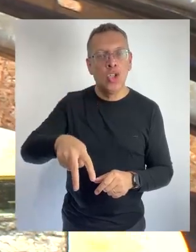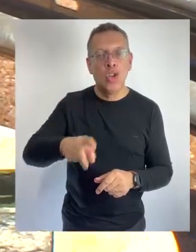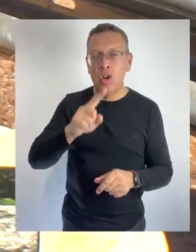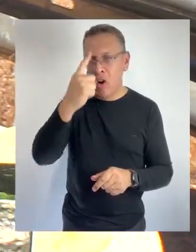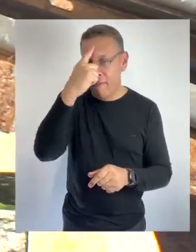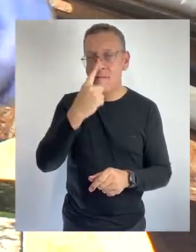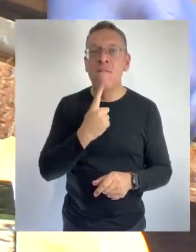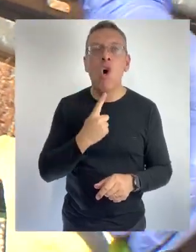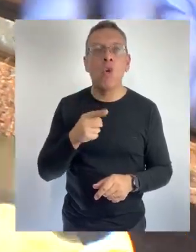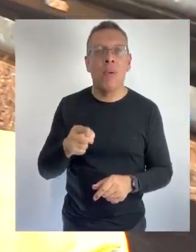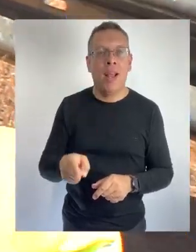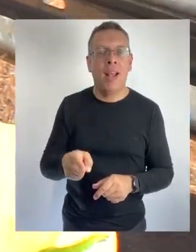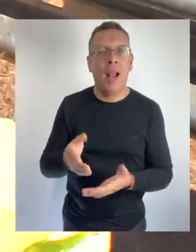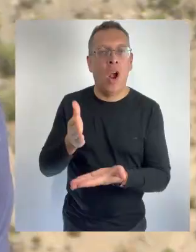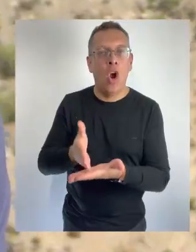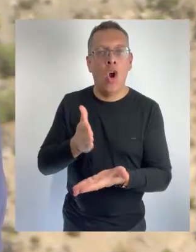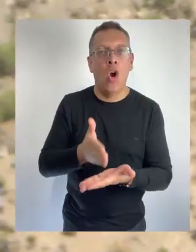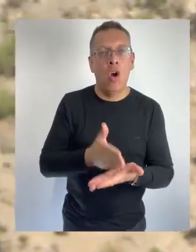Es muy sencillo. Es sencillo.